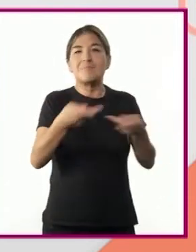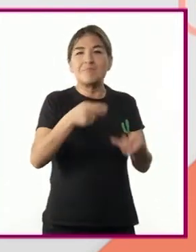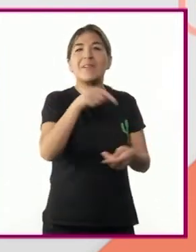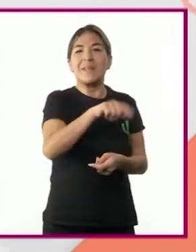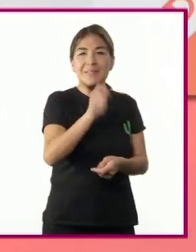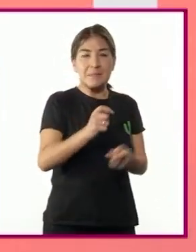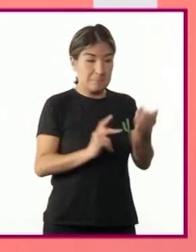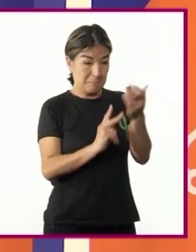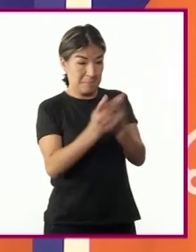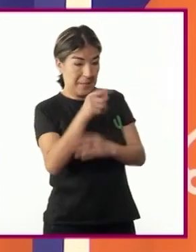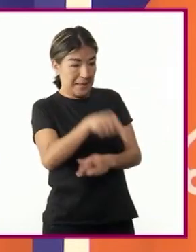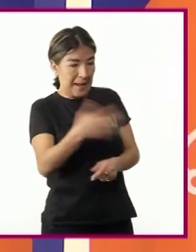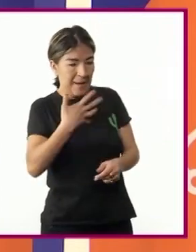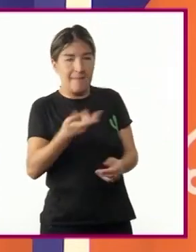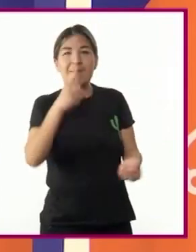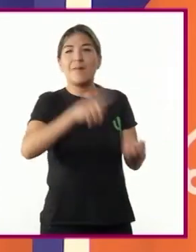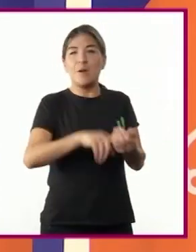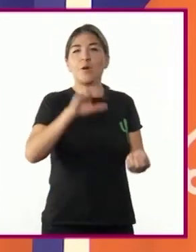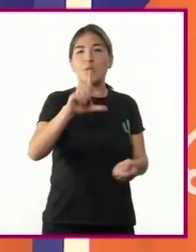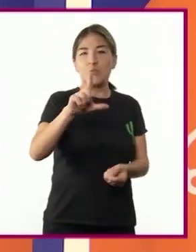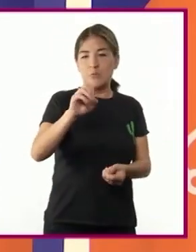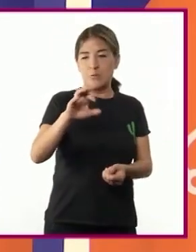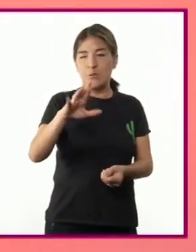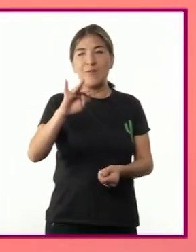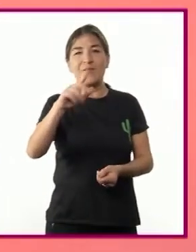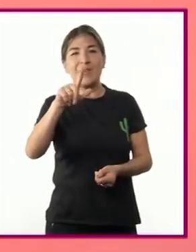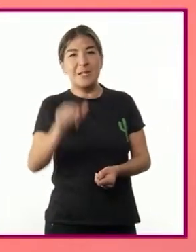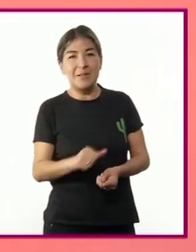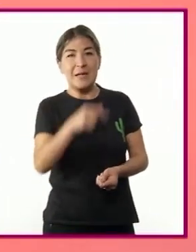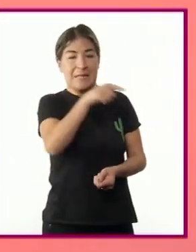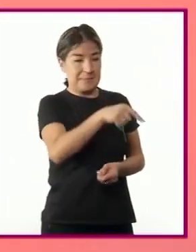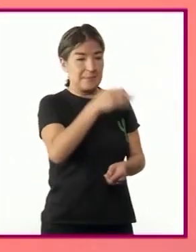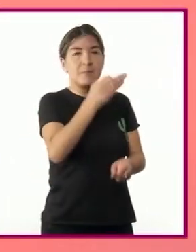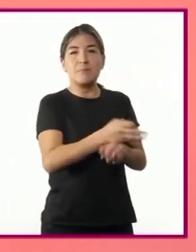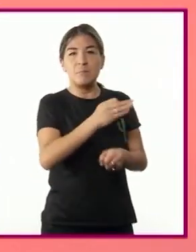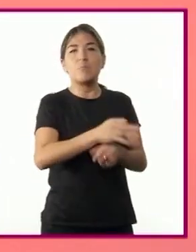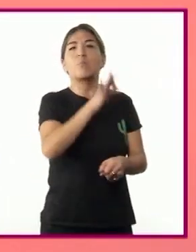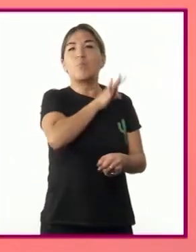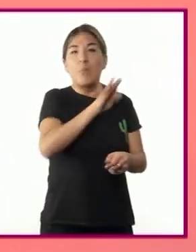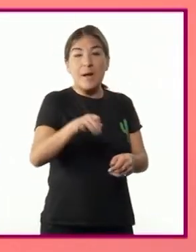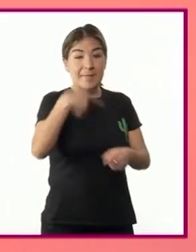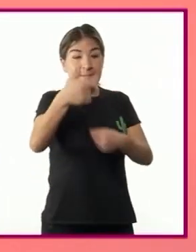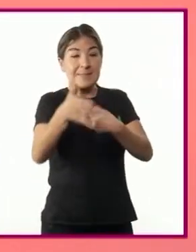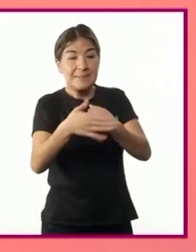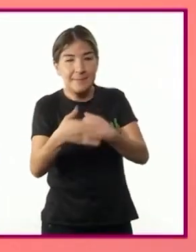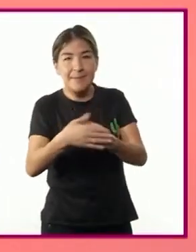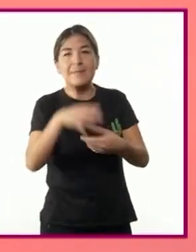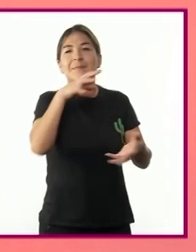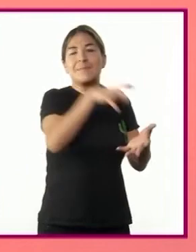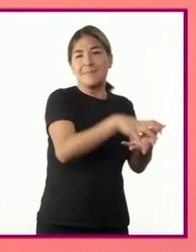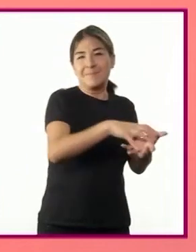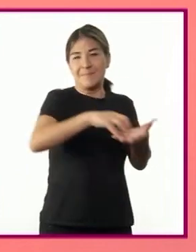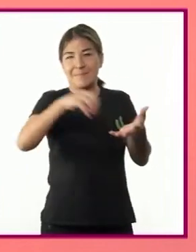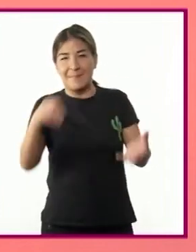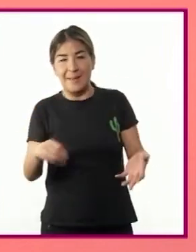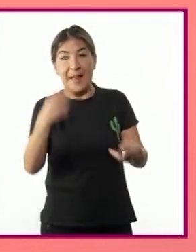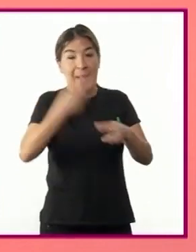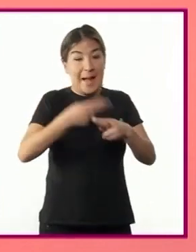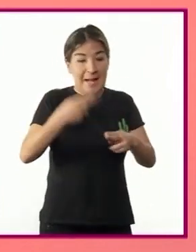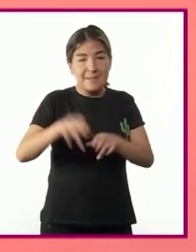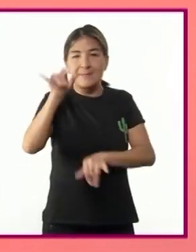tienen clorofila y que esa clorofila que tienen actualmente será extraída cuando se realice el